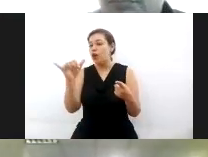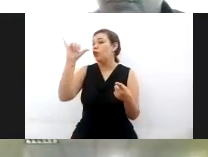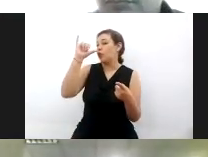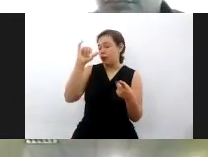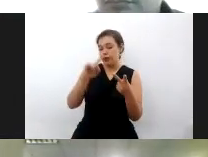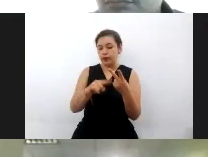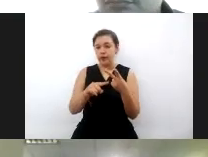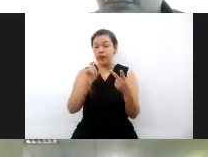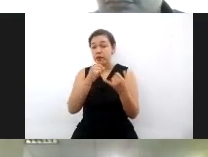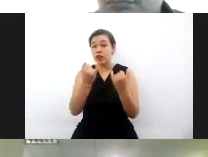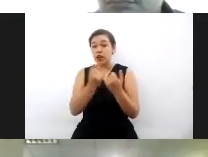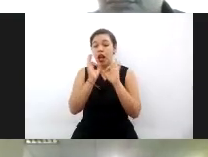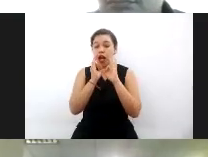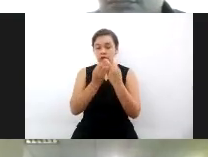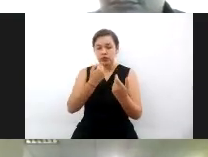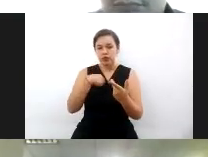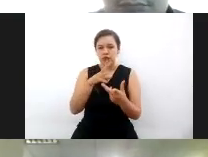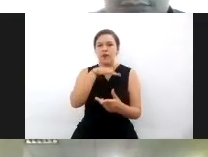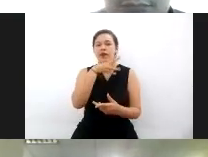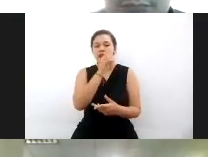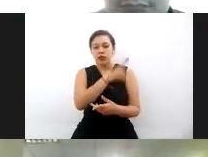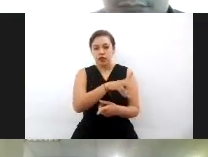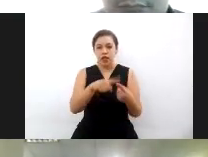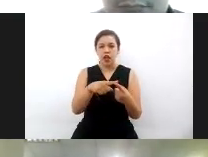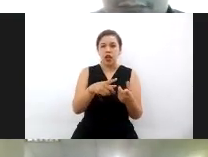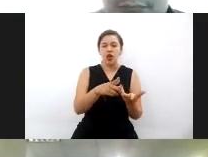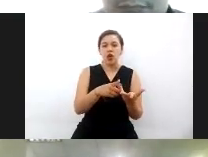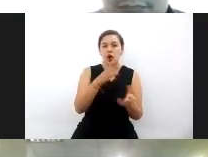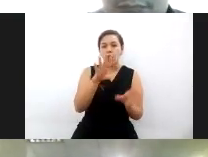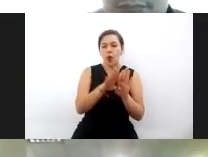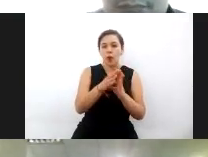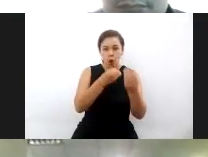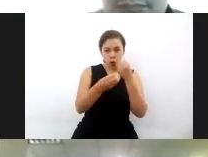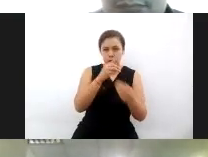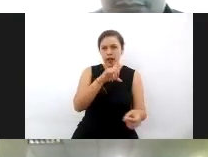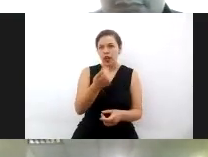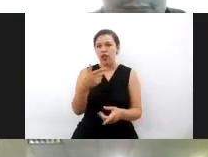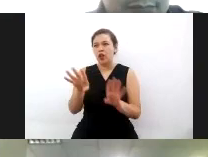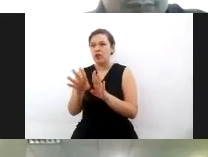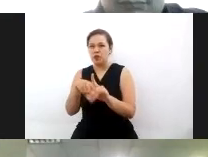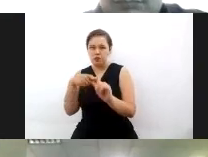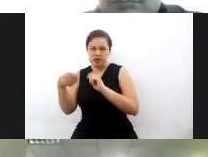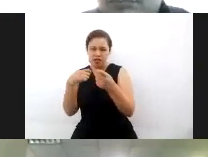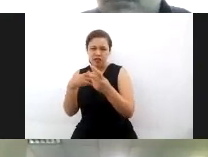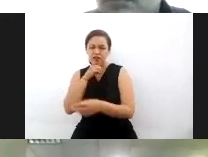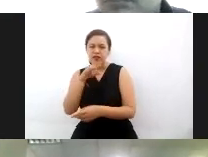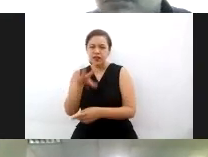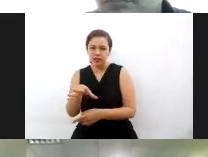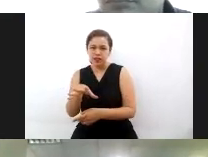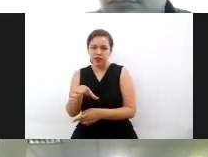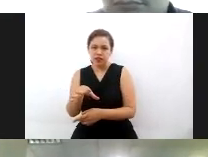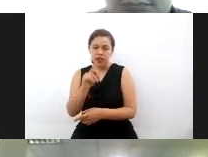de residuos que vamos a manejar, que son los orgánicos, los inorgánicos, que son conocidos comúnmente como pues, residuos